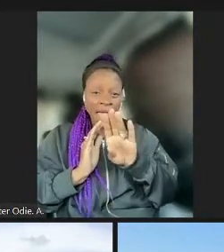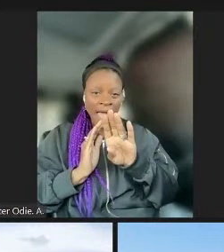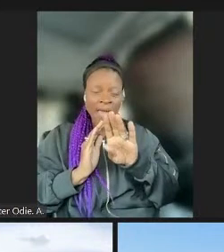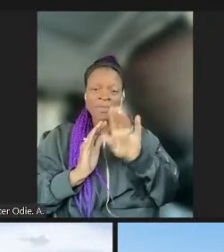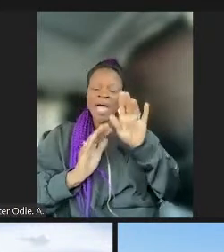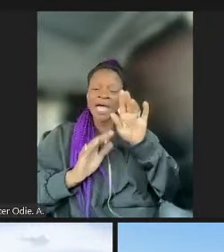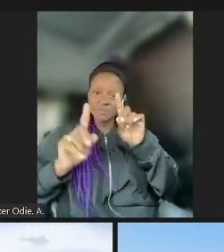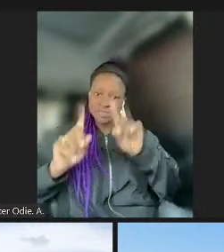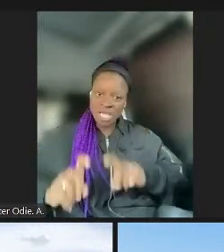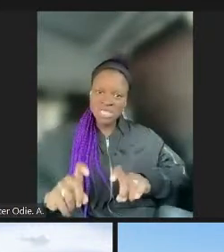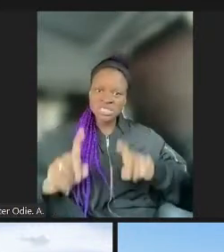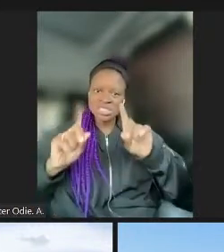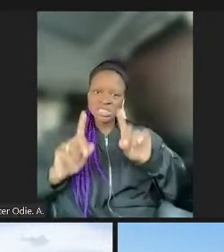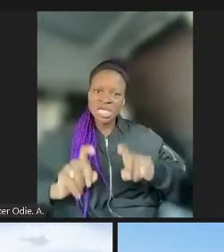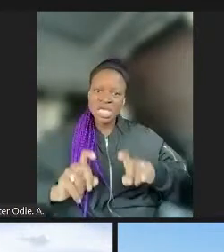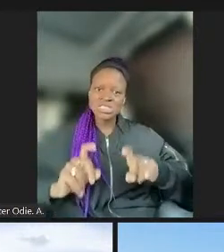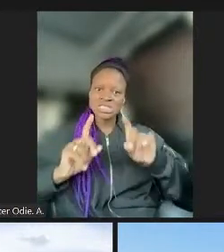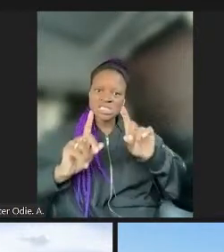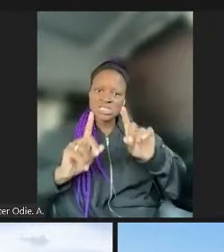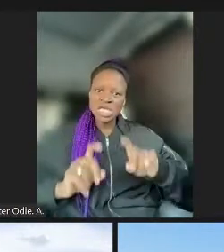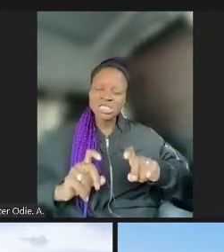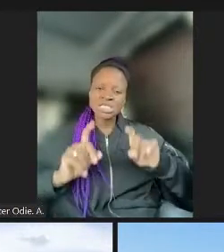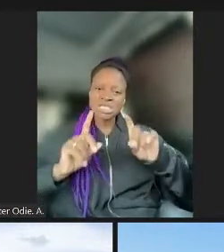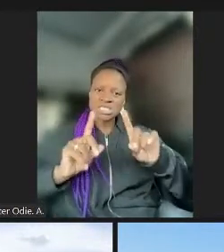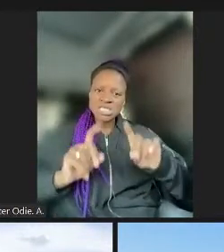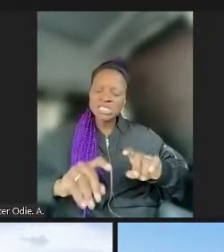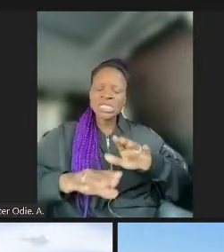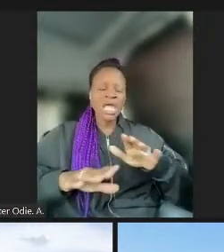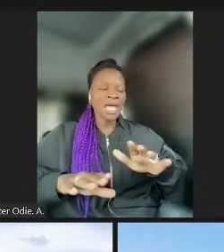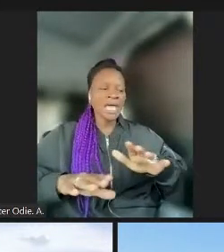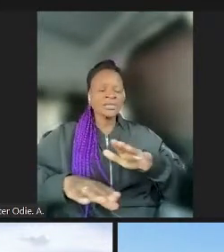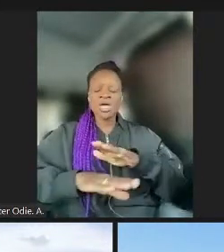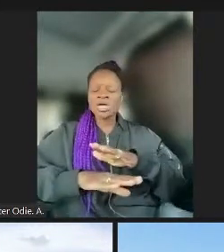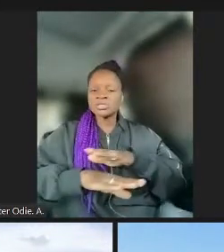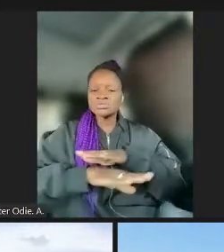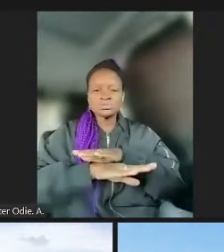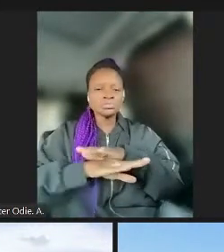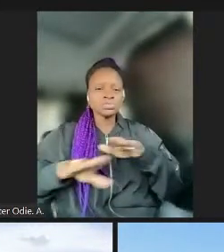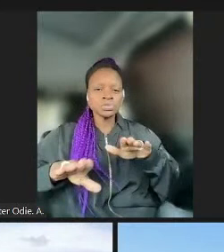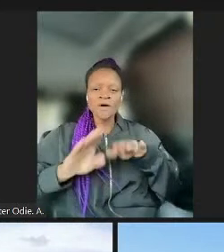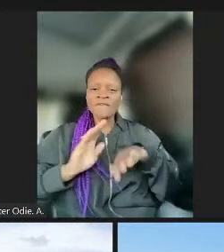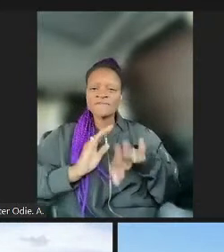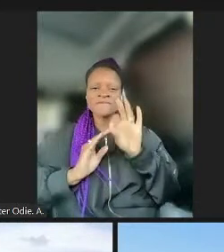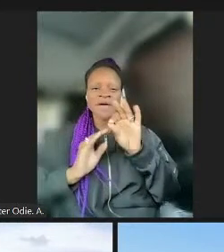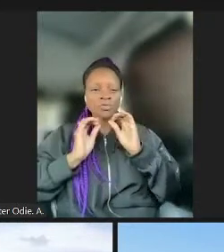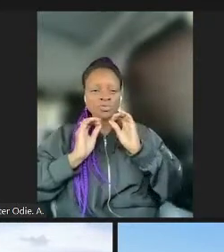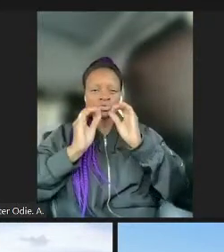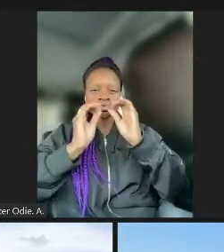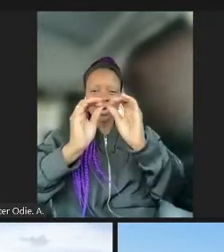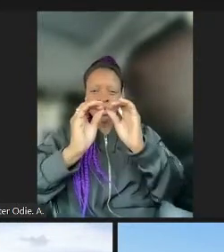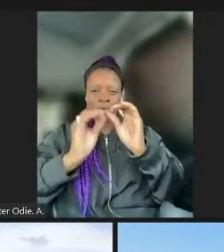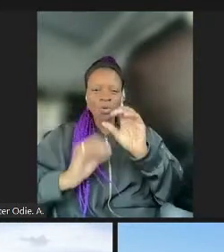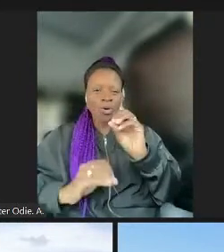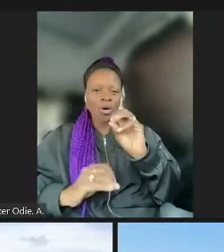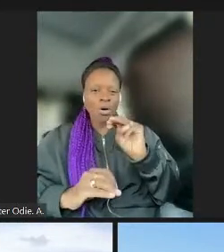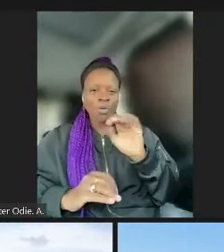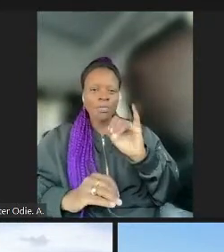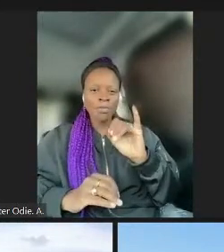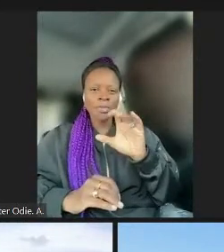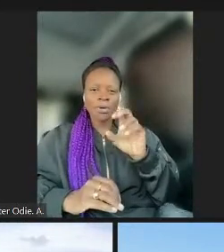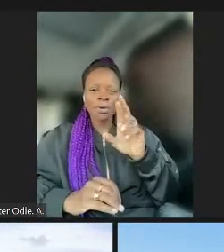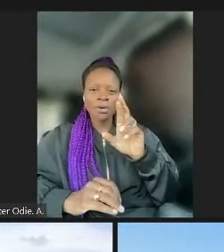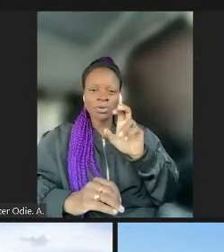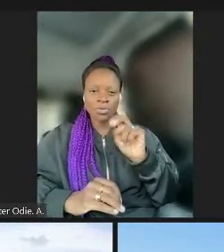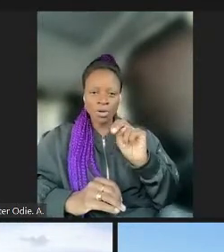del laboratorio hicieron lo mismo, se hicieron un análisis de todas las pruebas pasadas y hasta ahorita no, nomás no